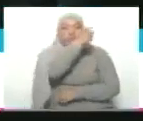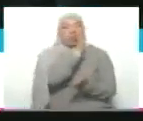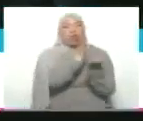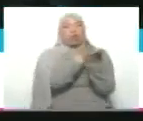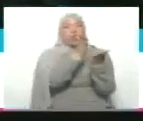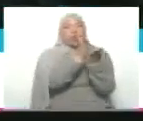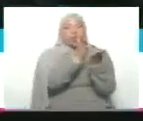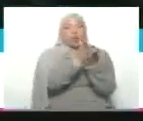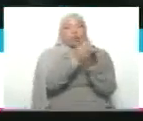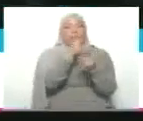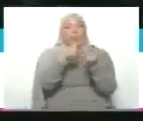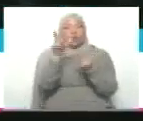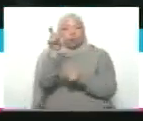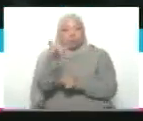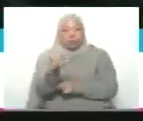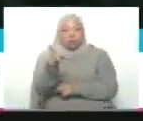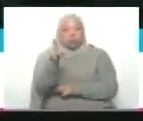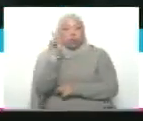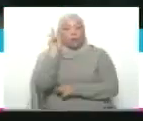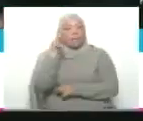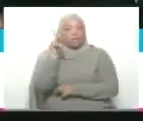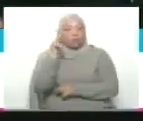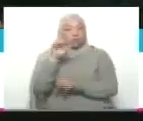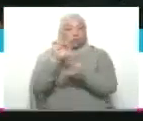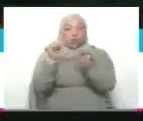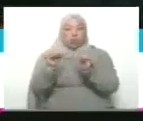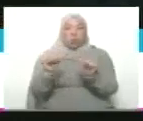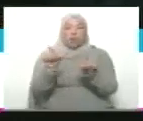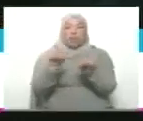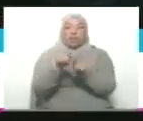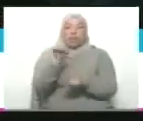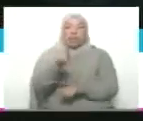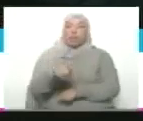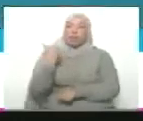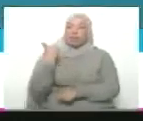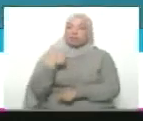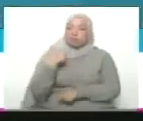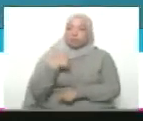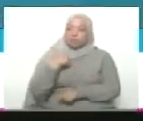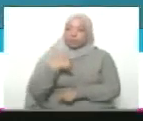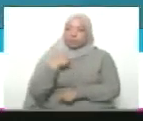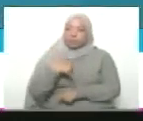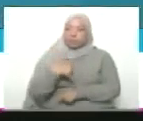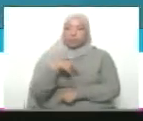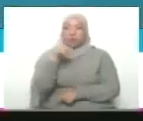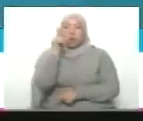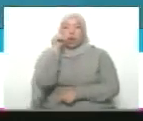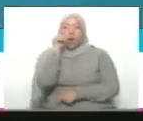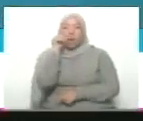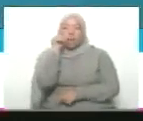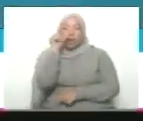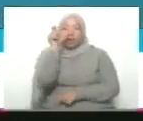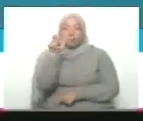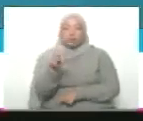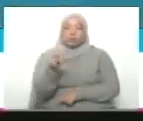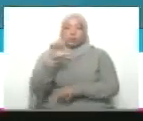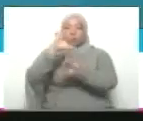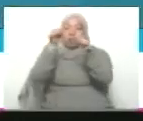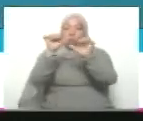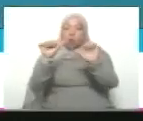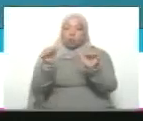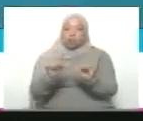Arte Ricardo Carpani y representante de Argentina en esta Bienal, Mohamed Witwa,